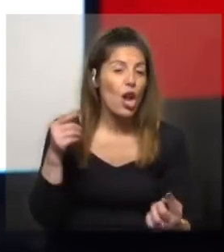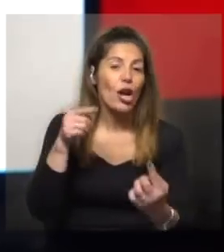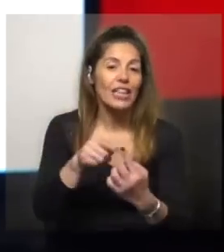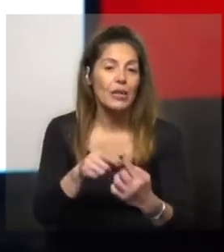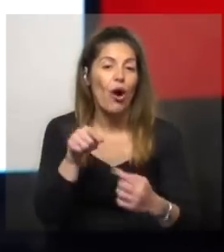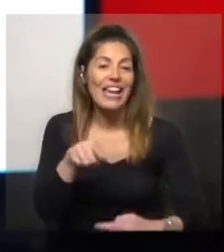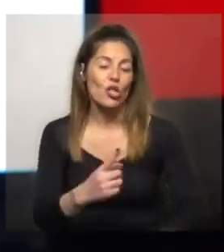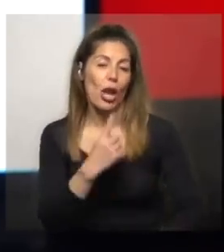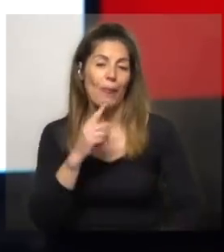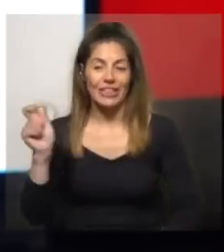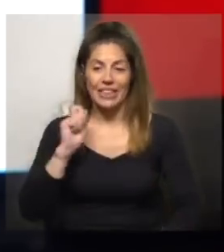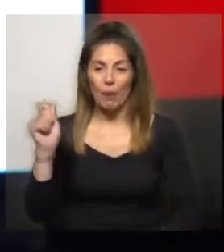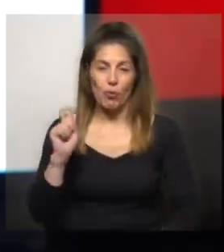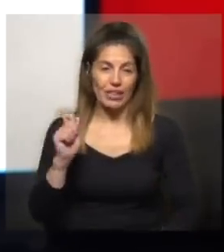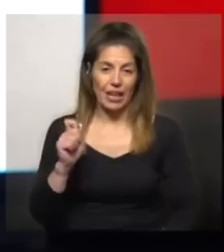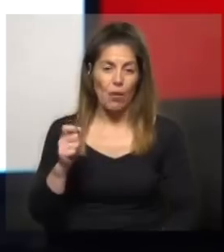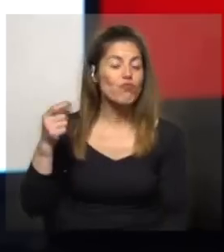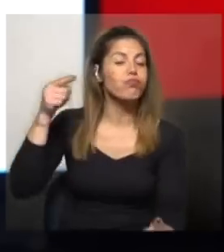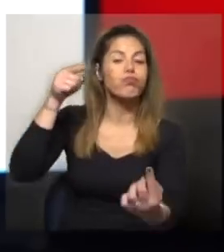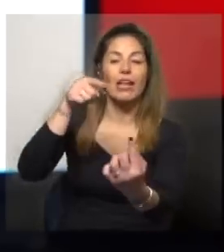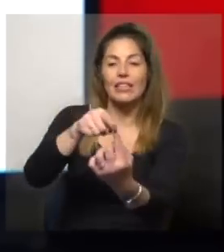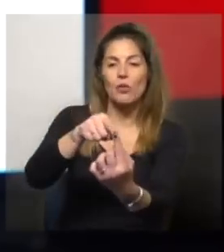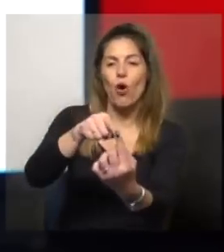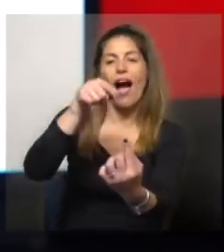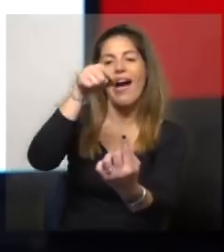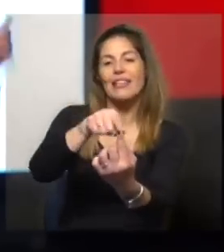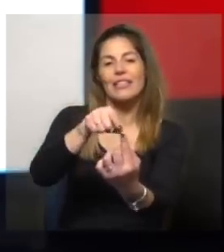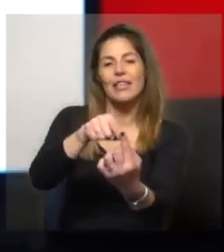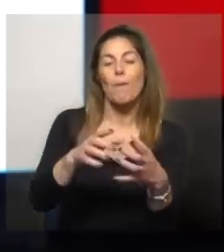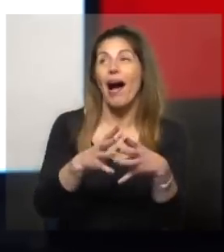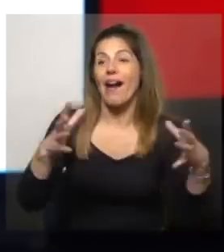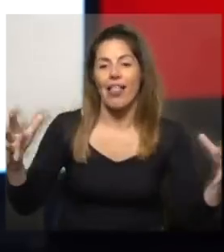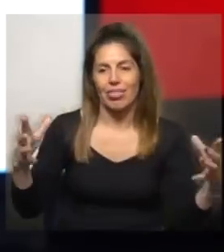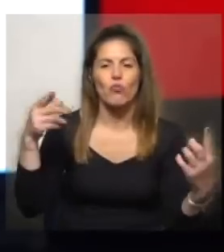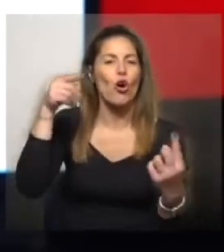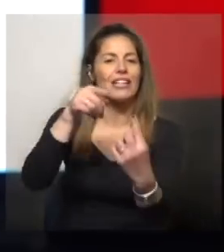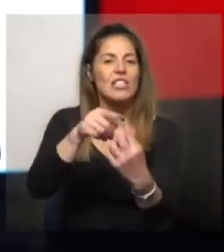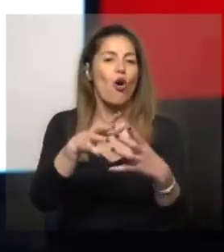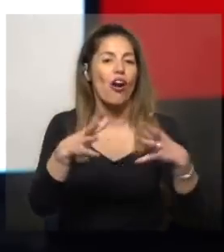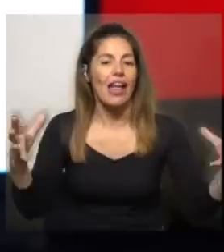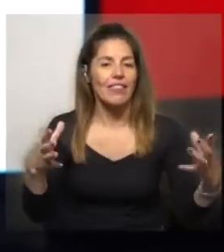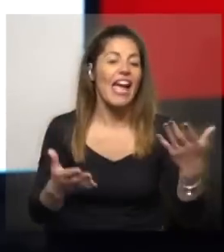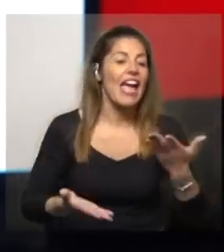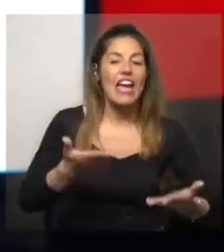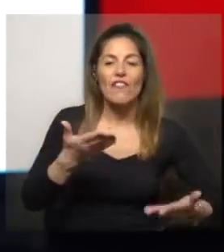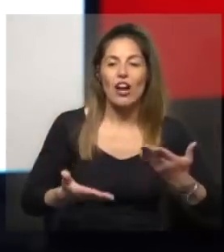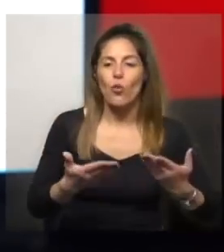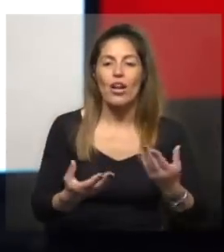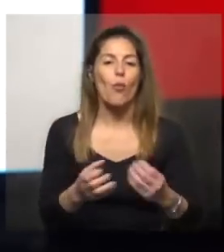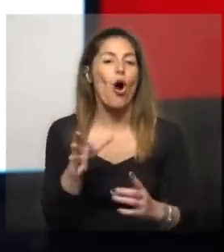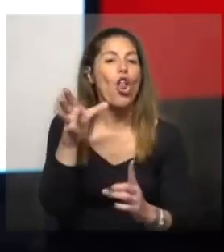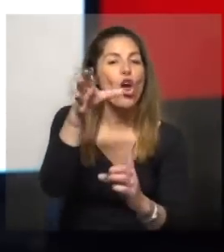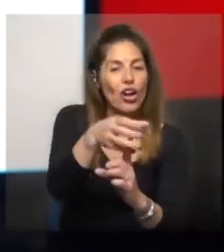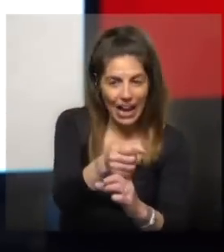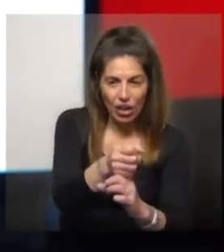política pública o sea ponerse un un determinado objetivo más Macro no O sea y evaluar Cómo lograr este